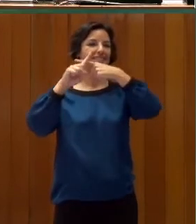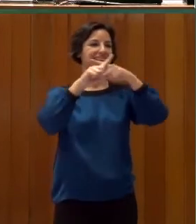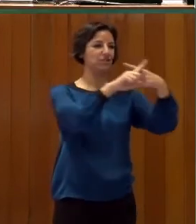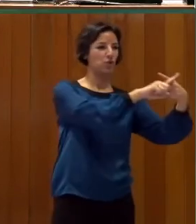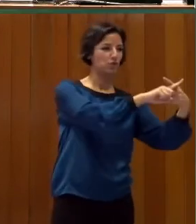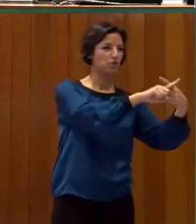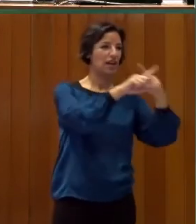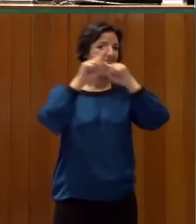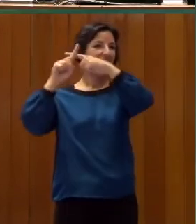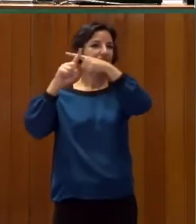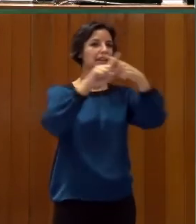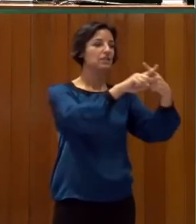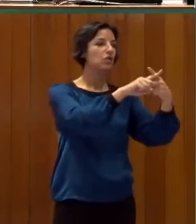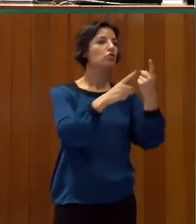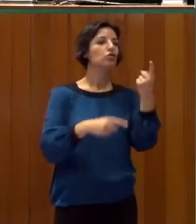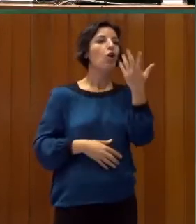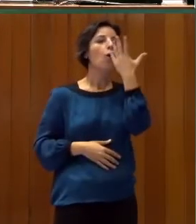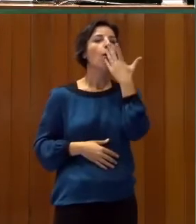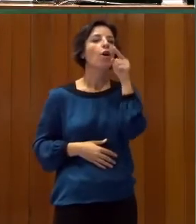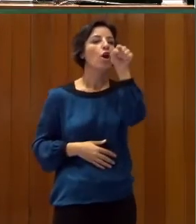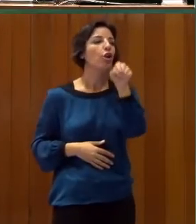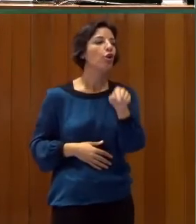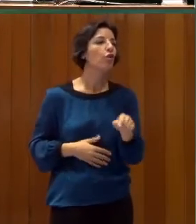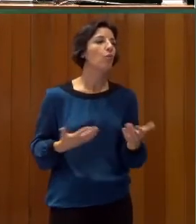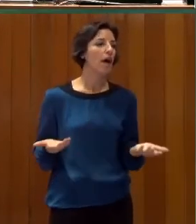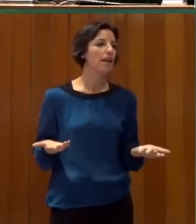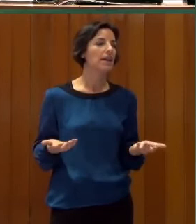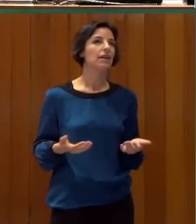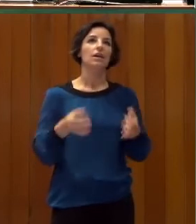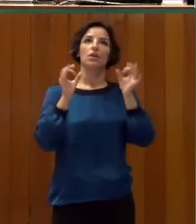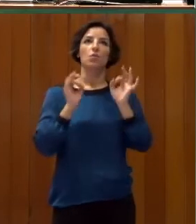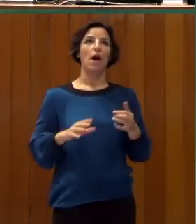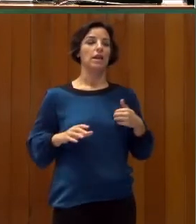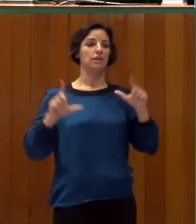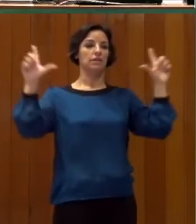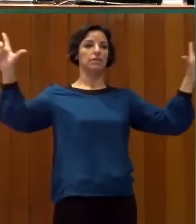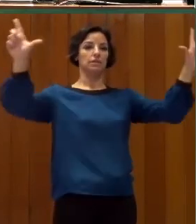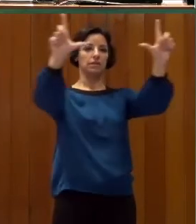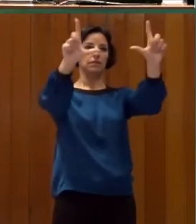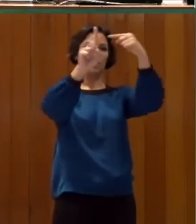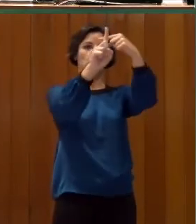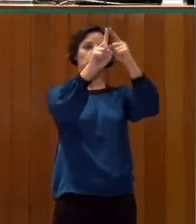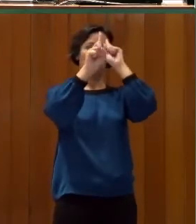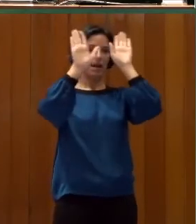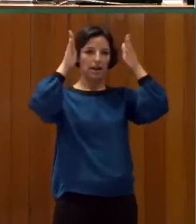que responder al color de los asteriscos. Igual, 500 milisegundos de punto de fijación,